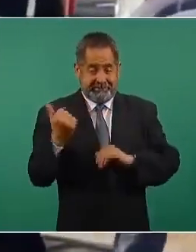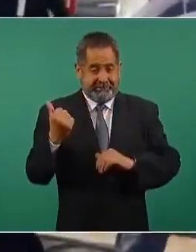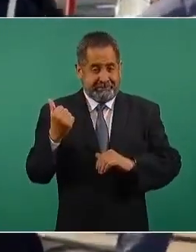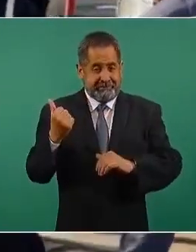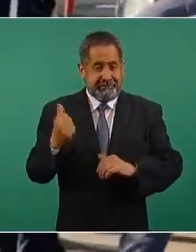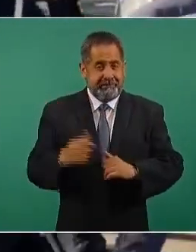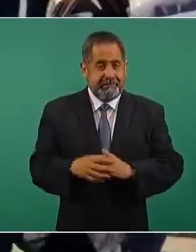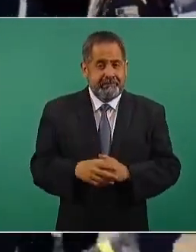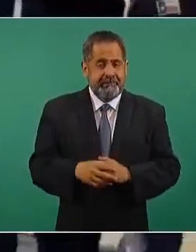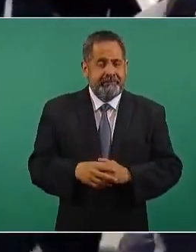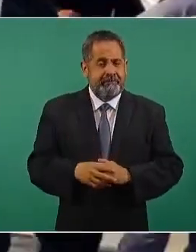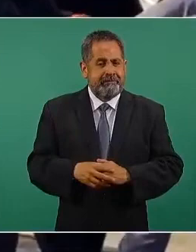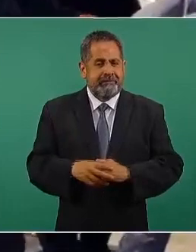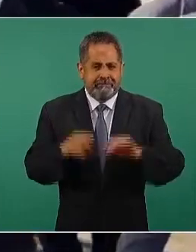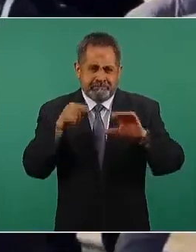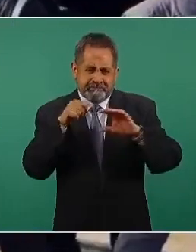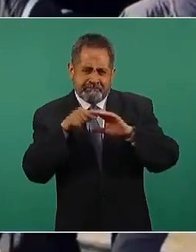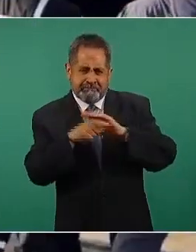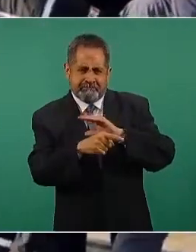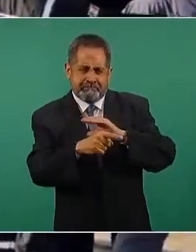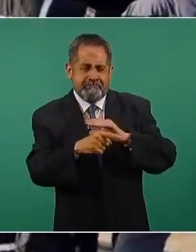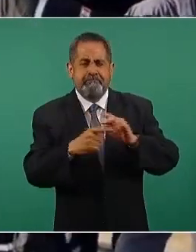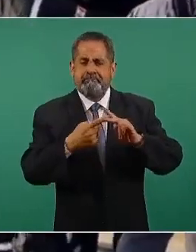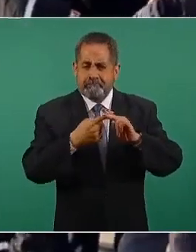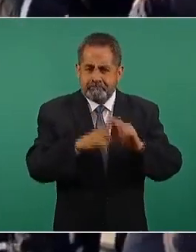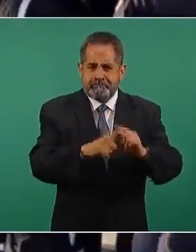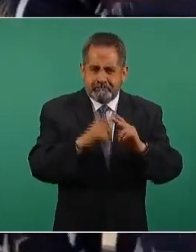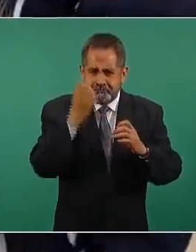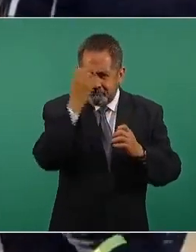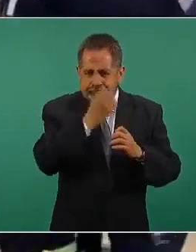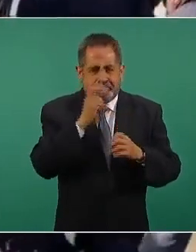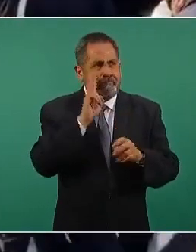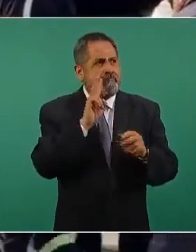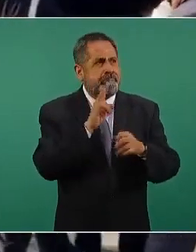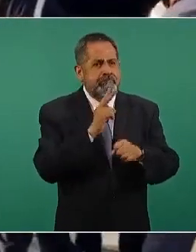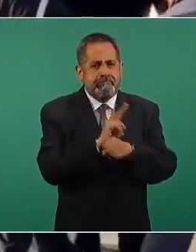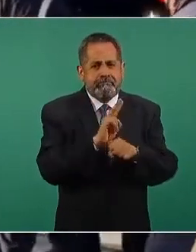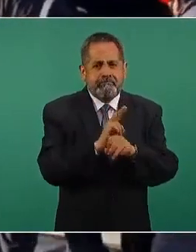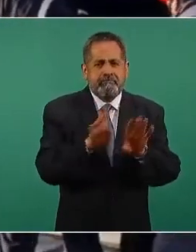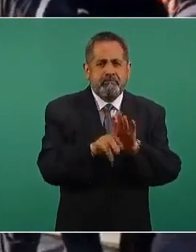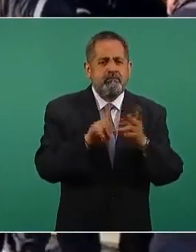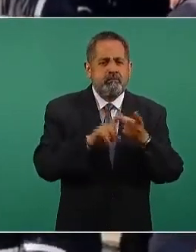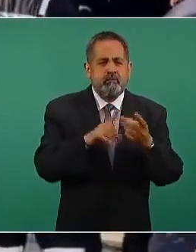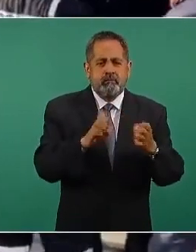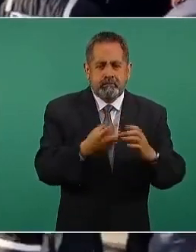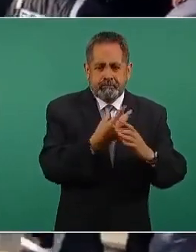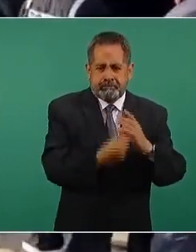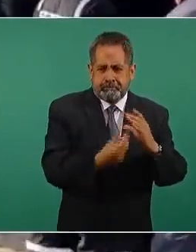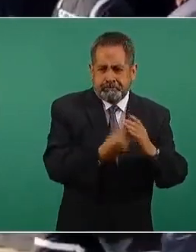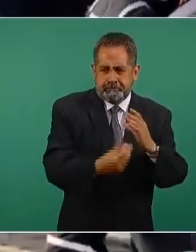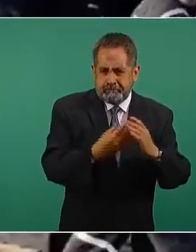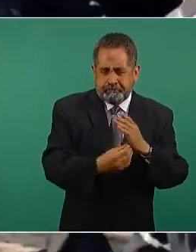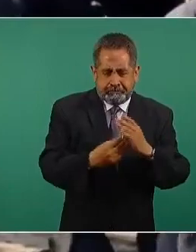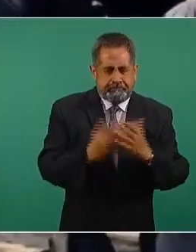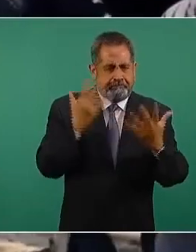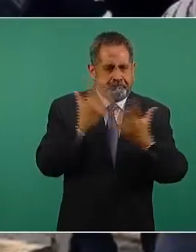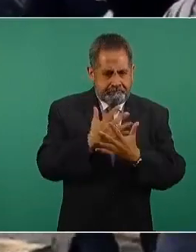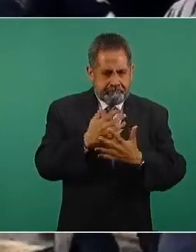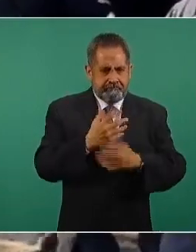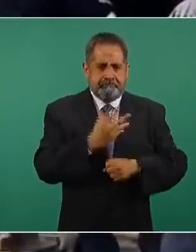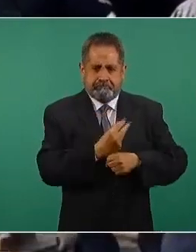instrumentado al interior del ducto para iniciar labores de detección de anormalidades.